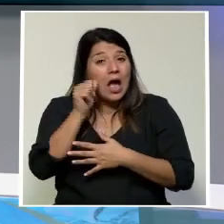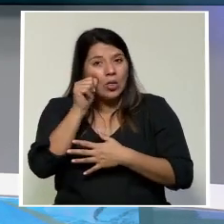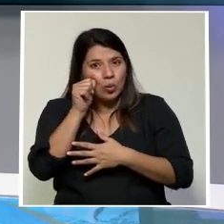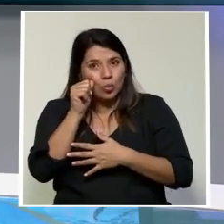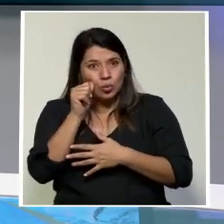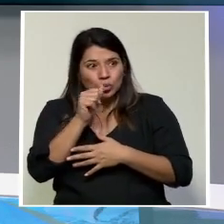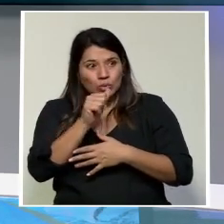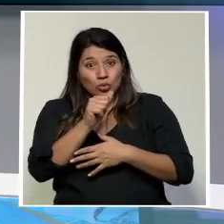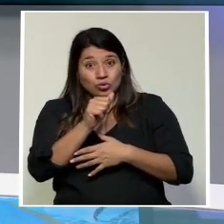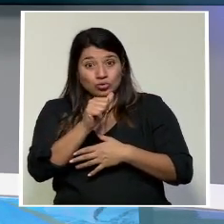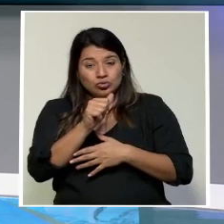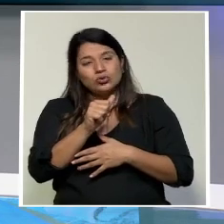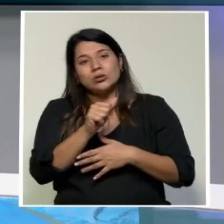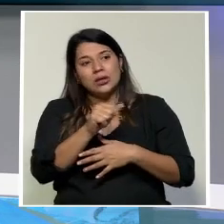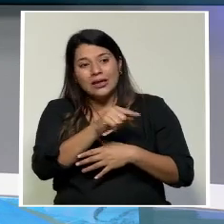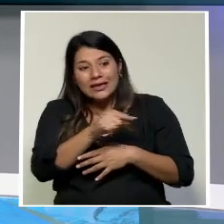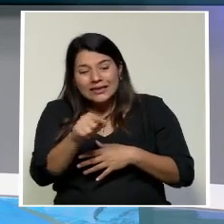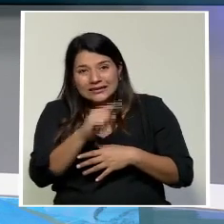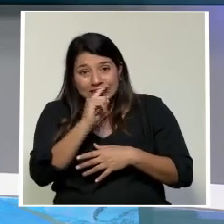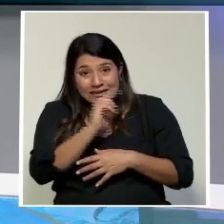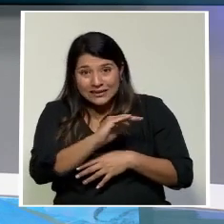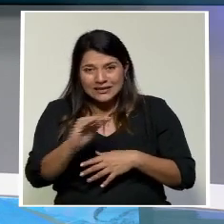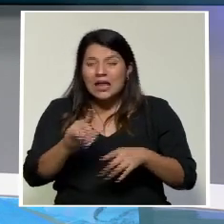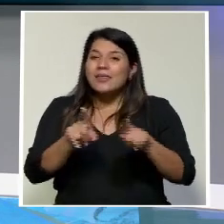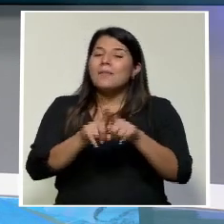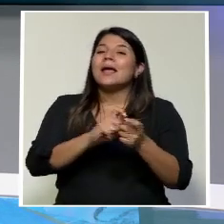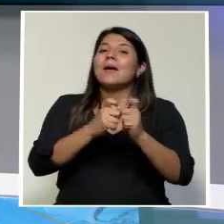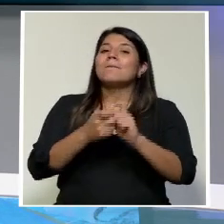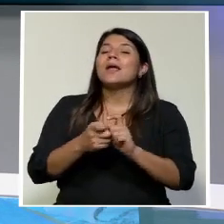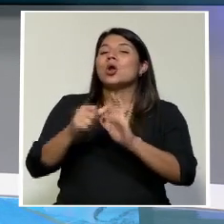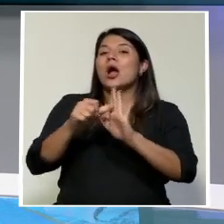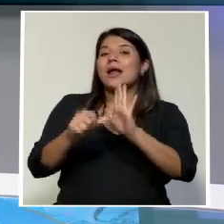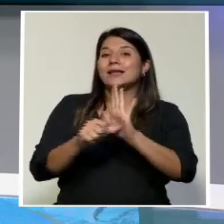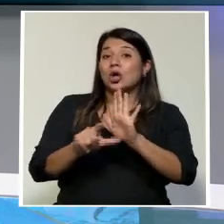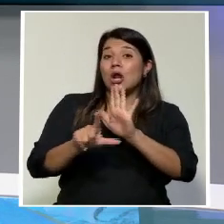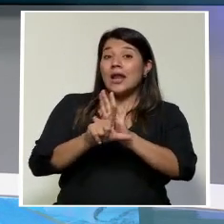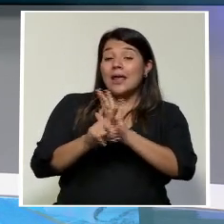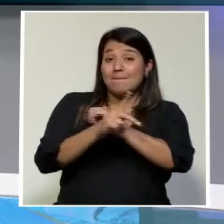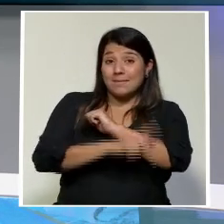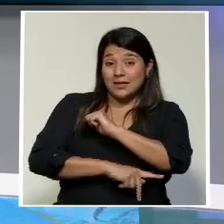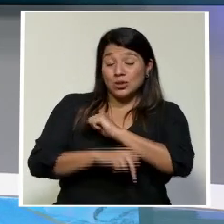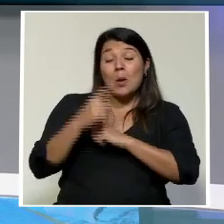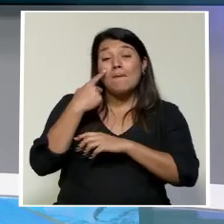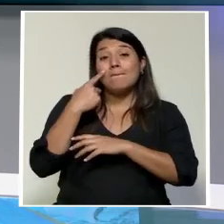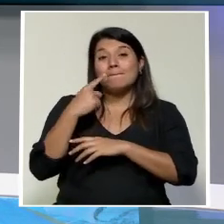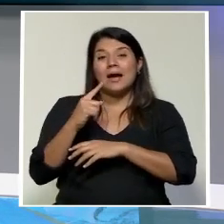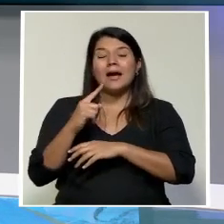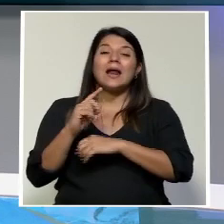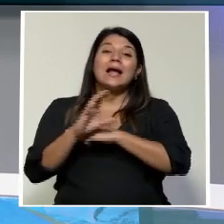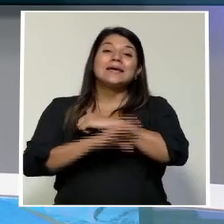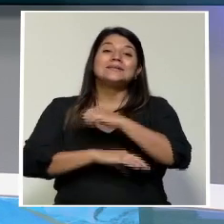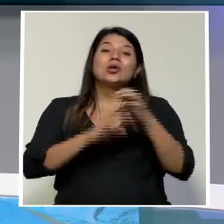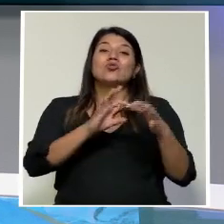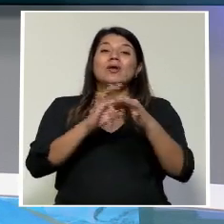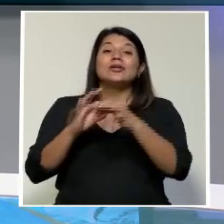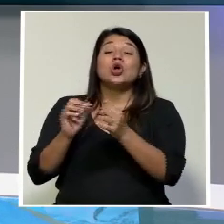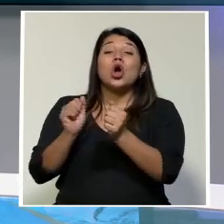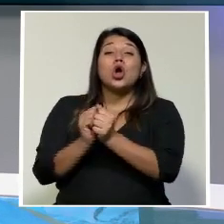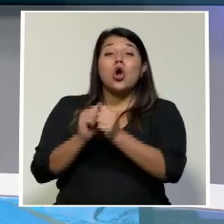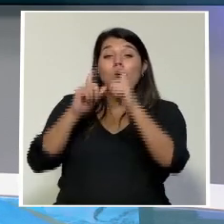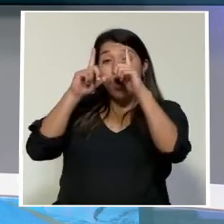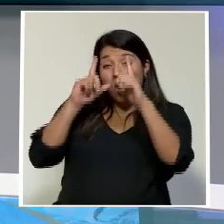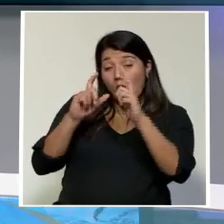digitales. Además, modificaron artículos del Código Penal que incrementa el castigo para los delitos vinculados a la pornografía